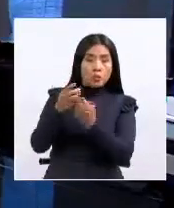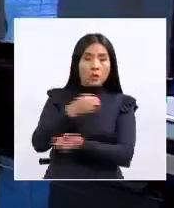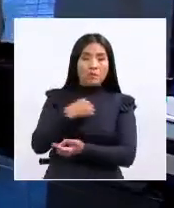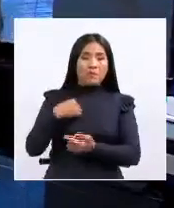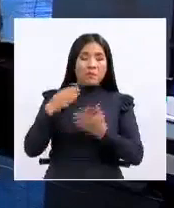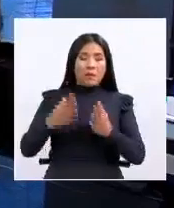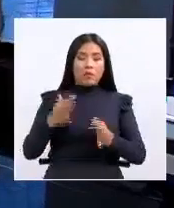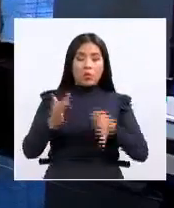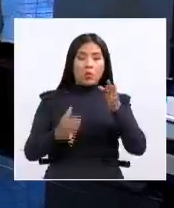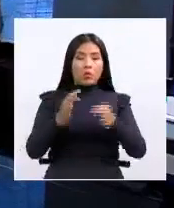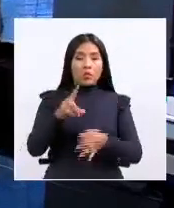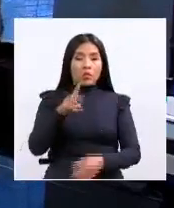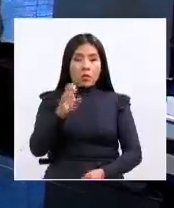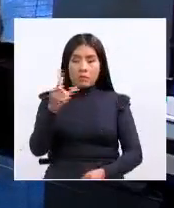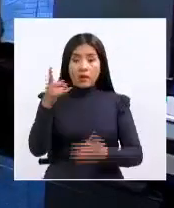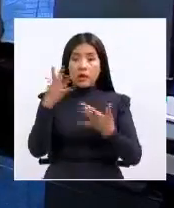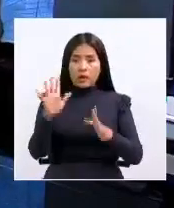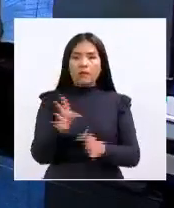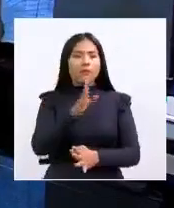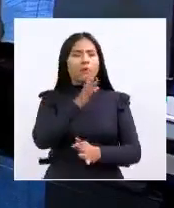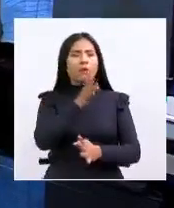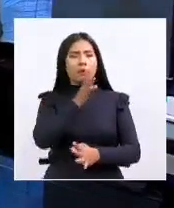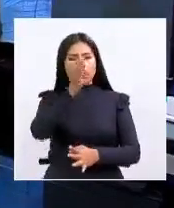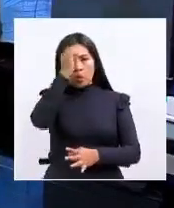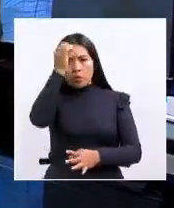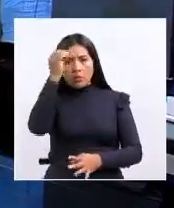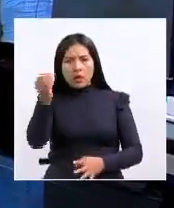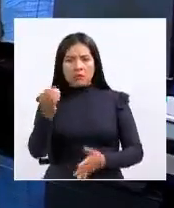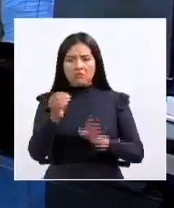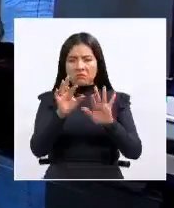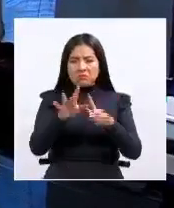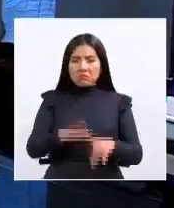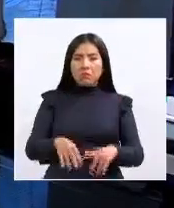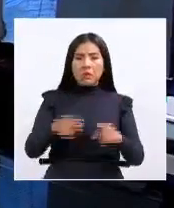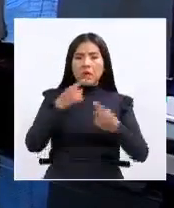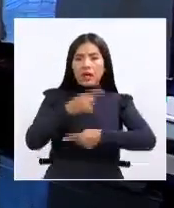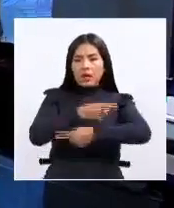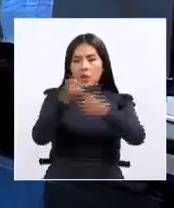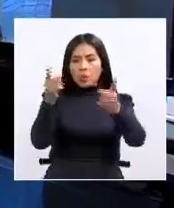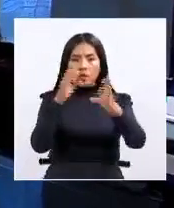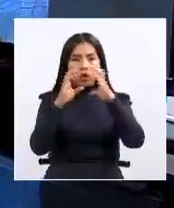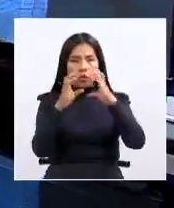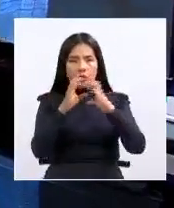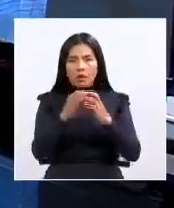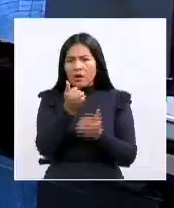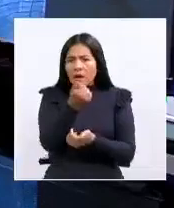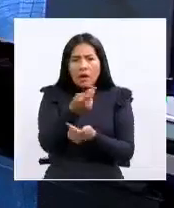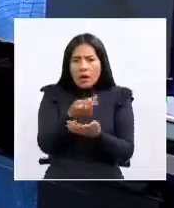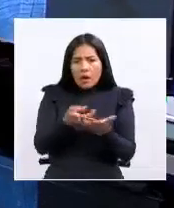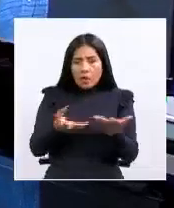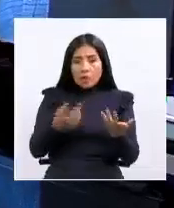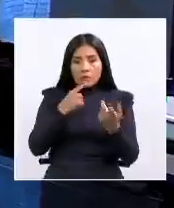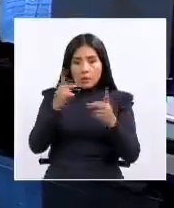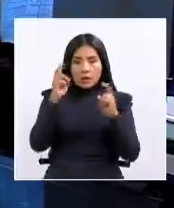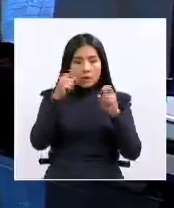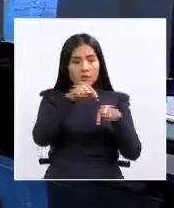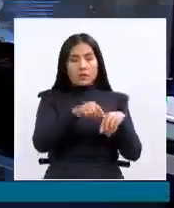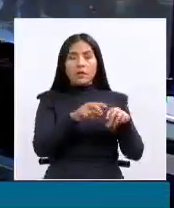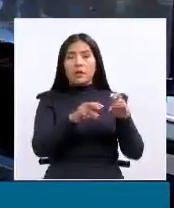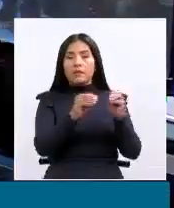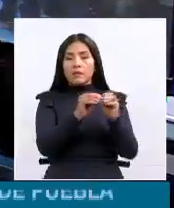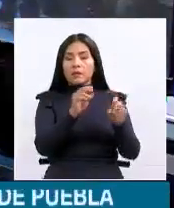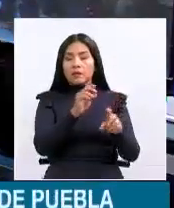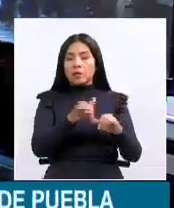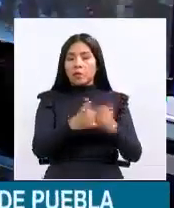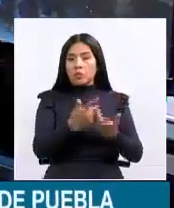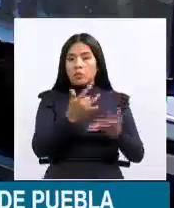están pronunciando, han emitido algún pronunciamiento, algún comunicado precisamente de lo que está pasando acá en Bolivia ante